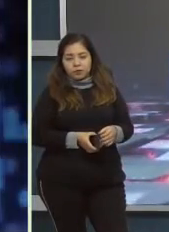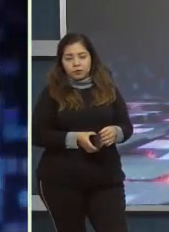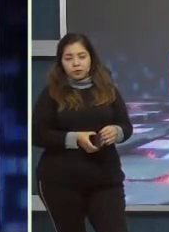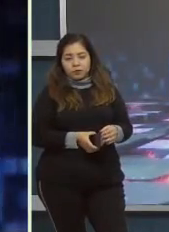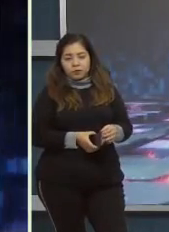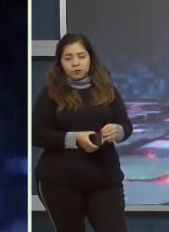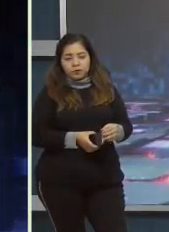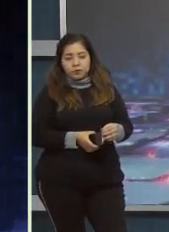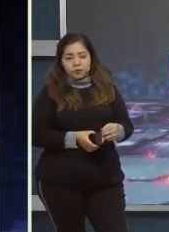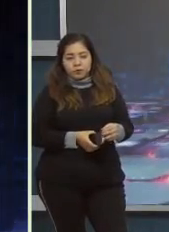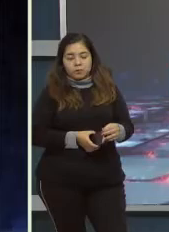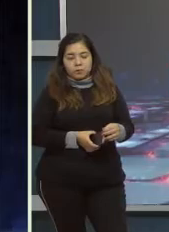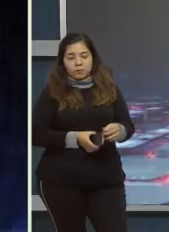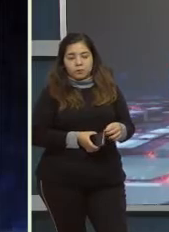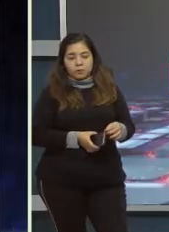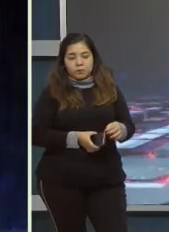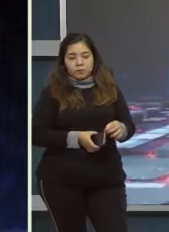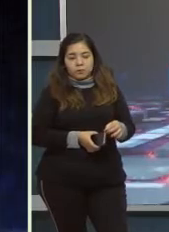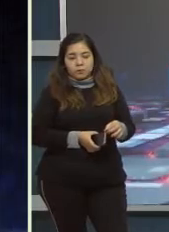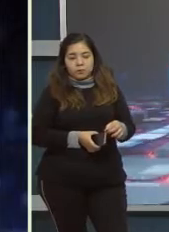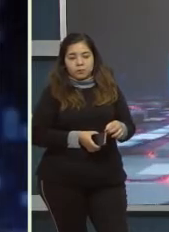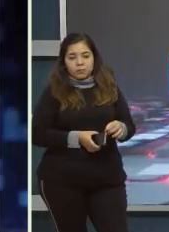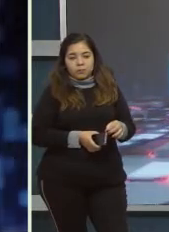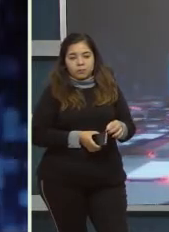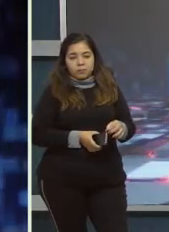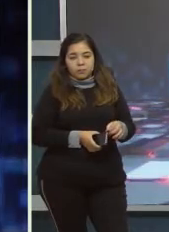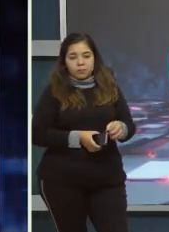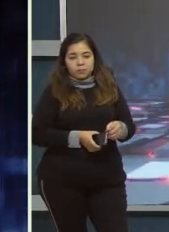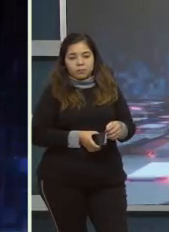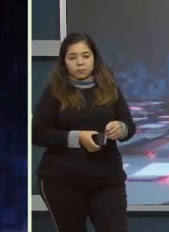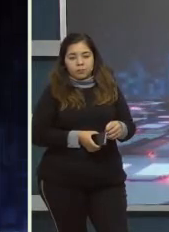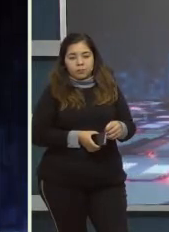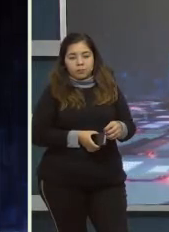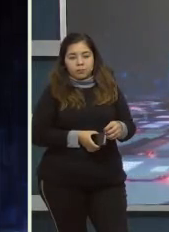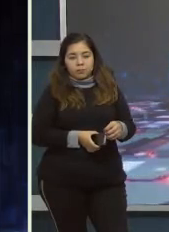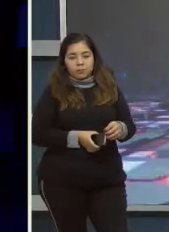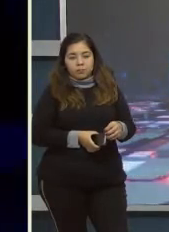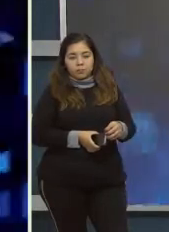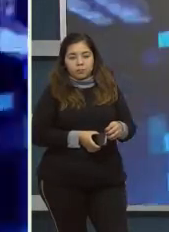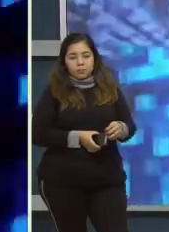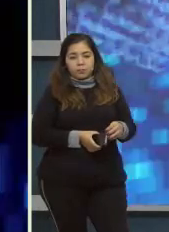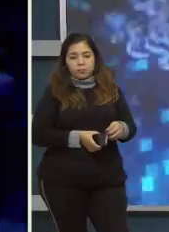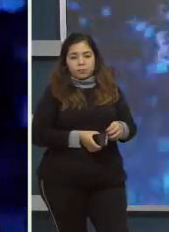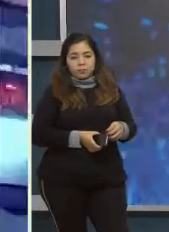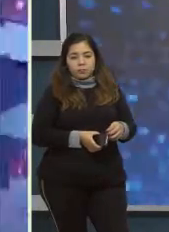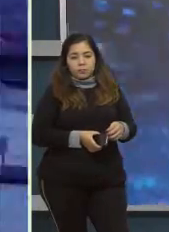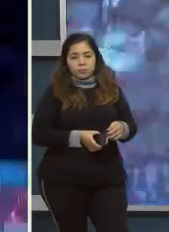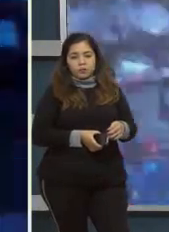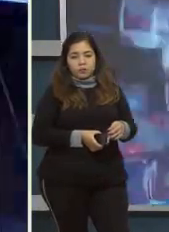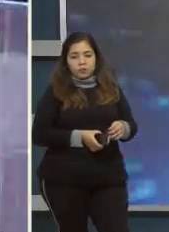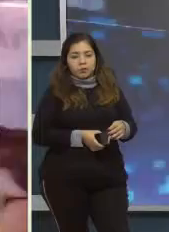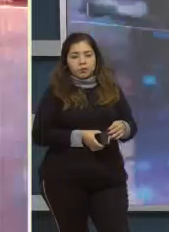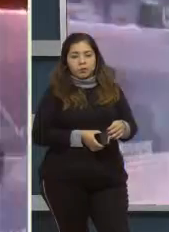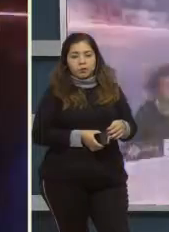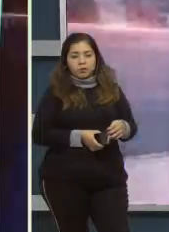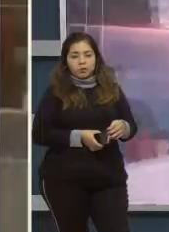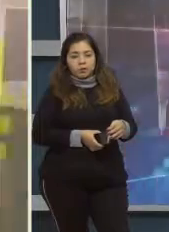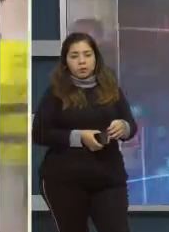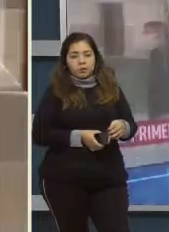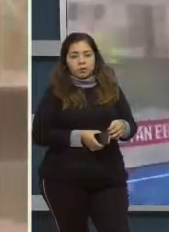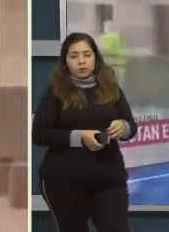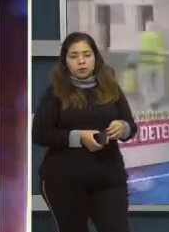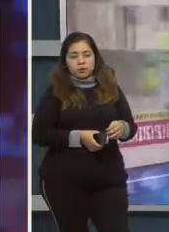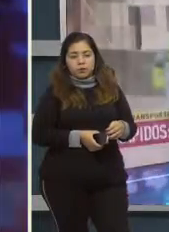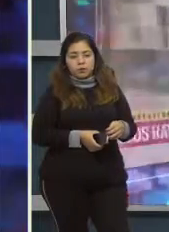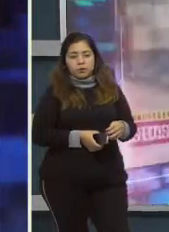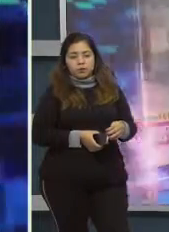facilita. Pero eso ha confundido muchas veces a los papás y piensan que si no se hace ese curso